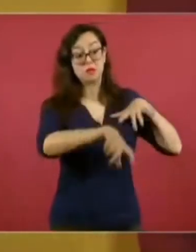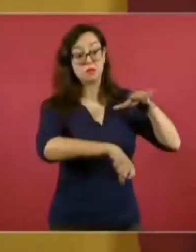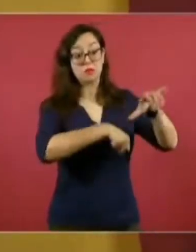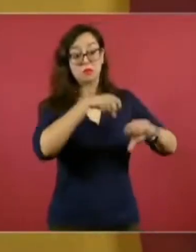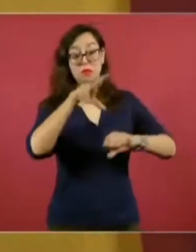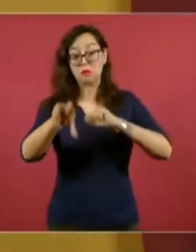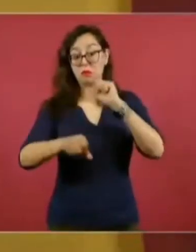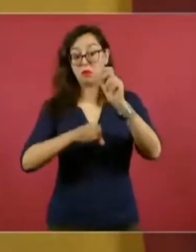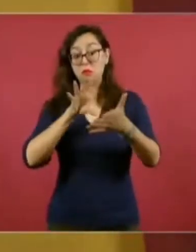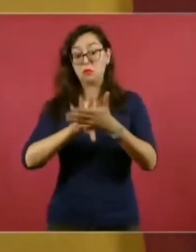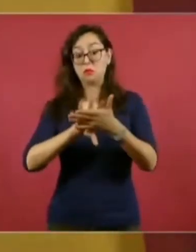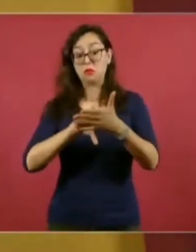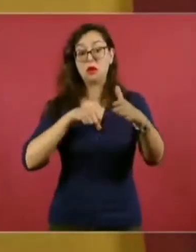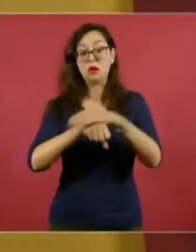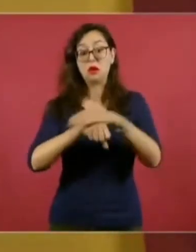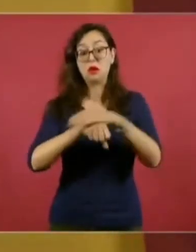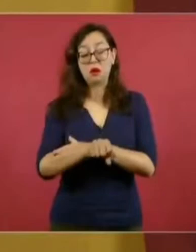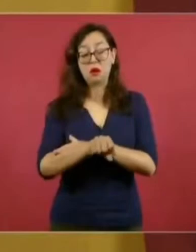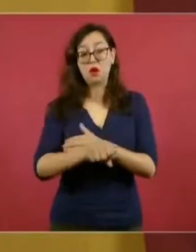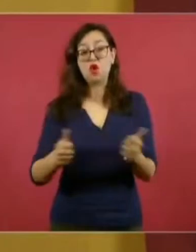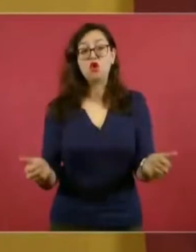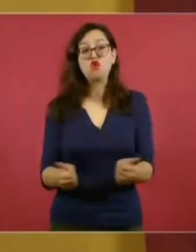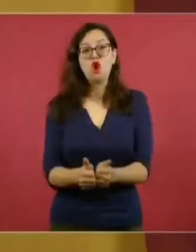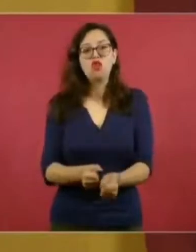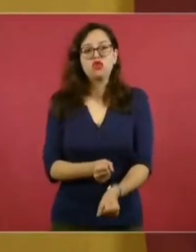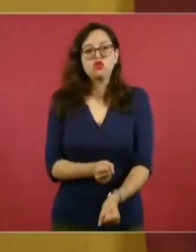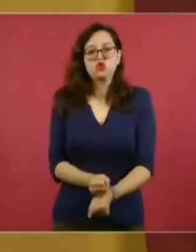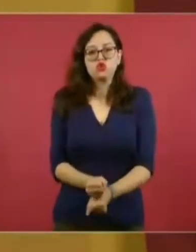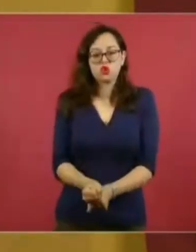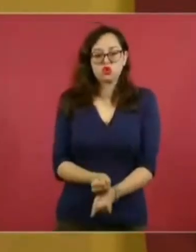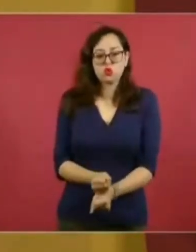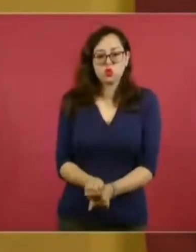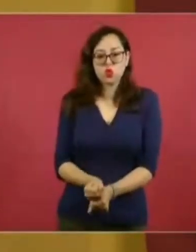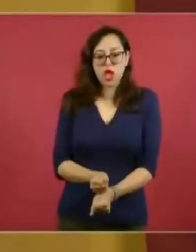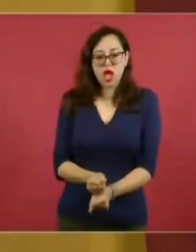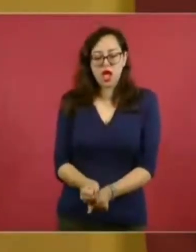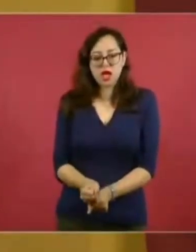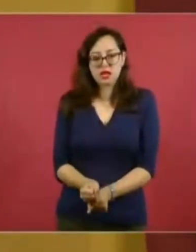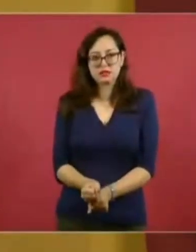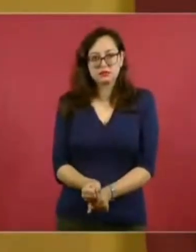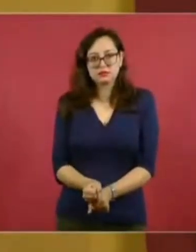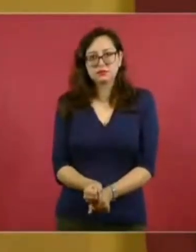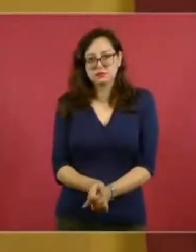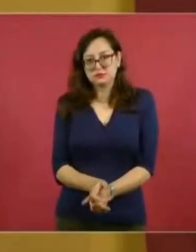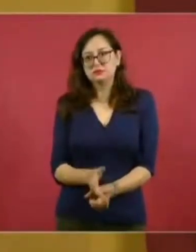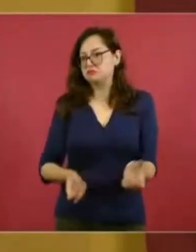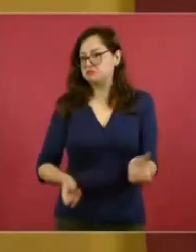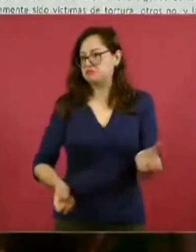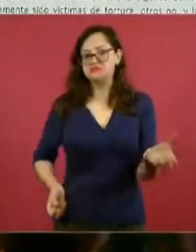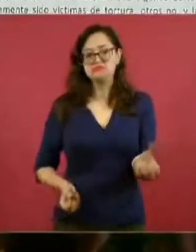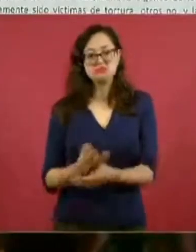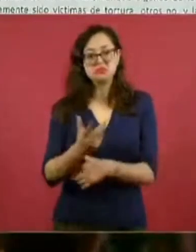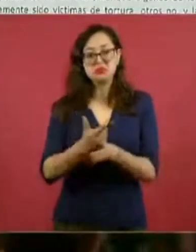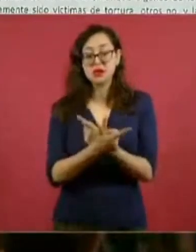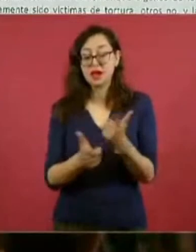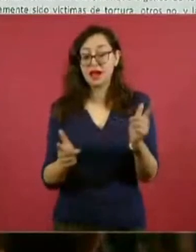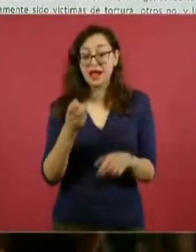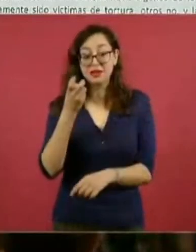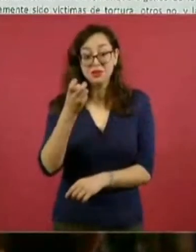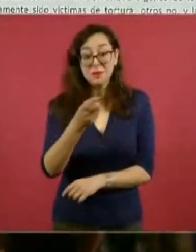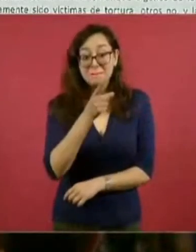cosa que no fue cierta del todo, y hay también pruebas.